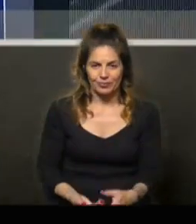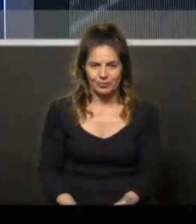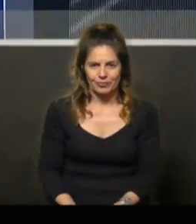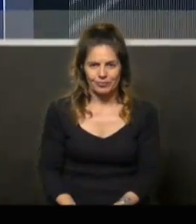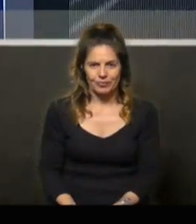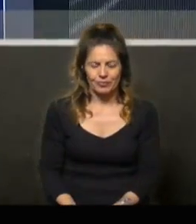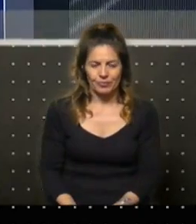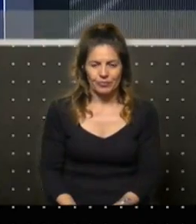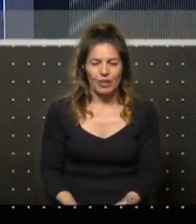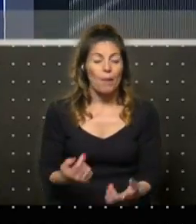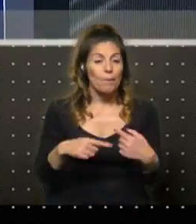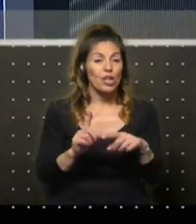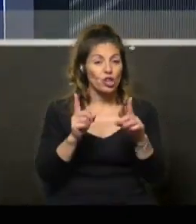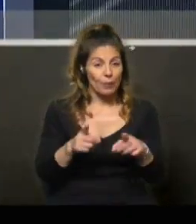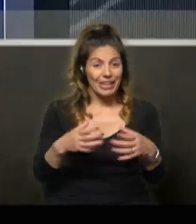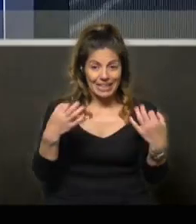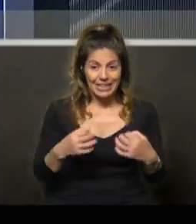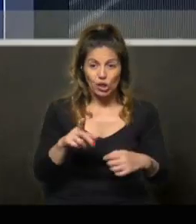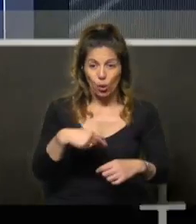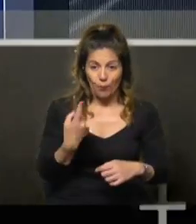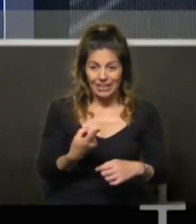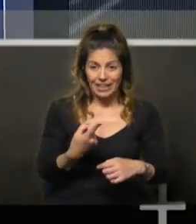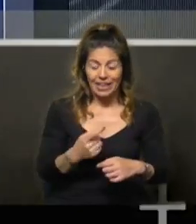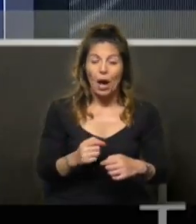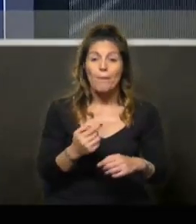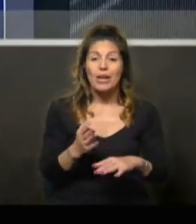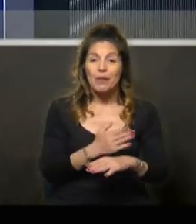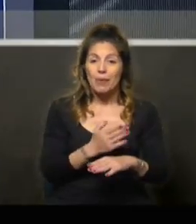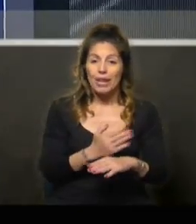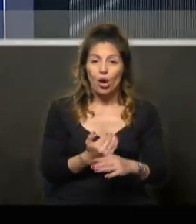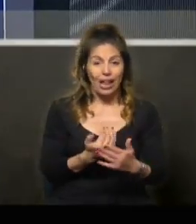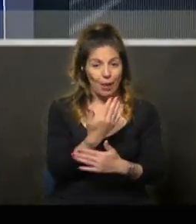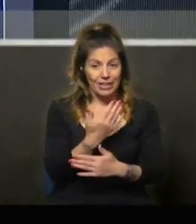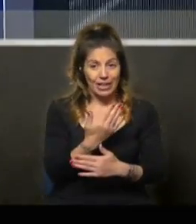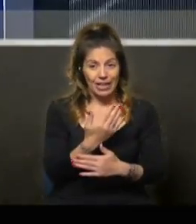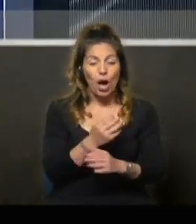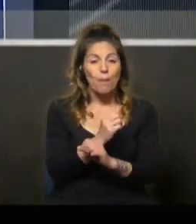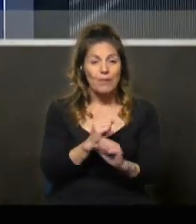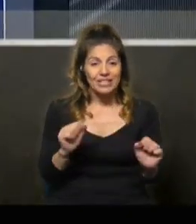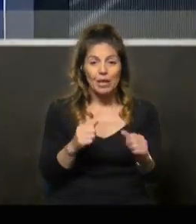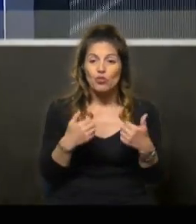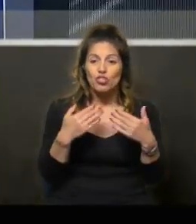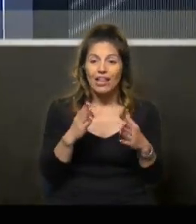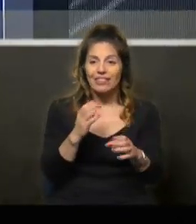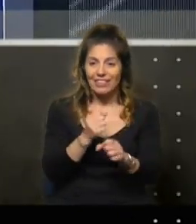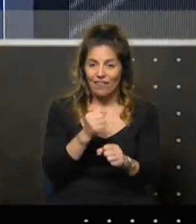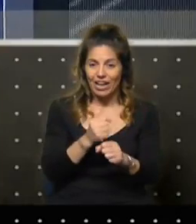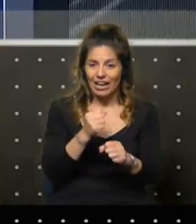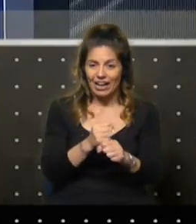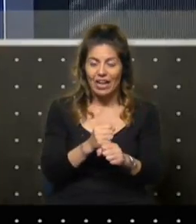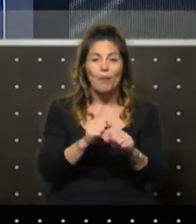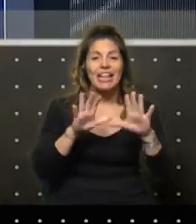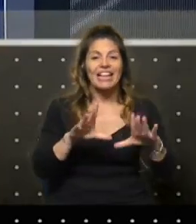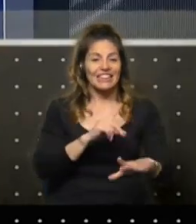festejar Pero también es cierto que mañana desde primera hora de la mañana Nos pondremos a trabajar para que el 10 de